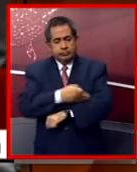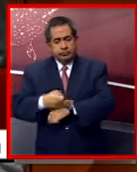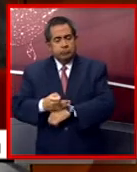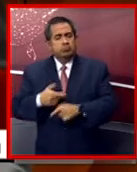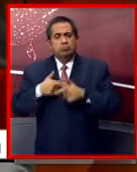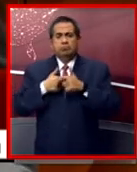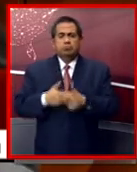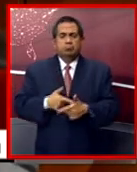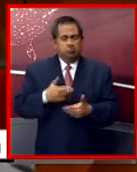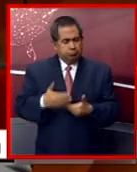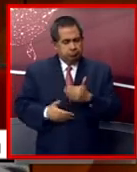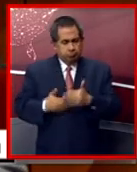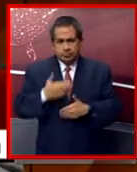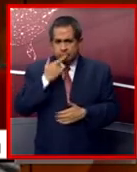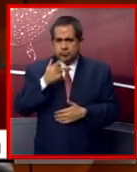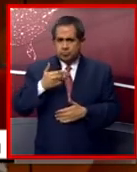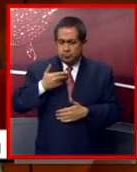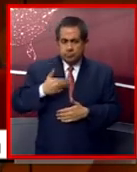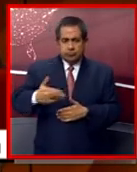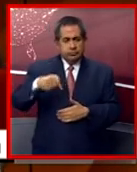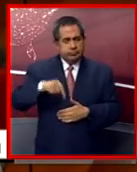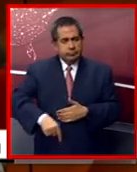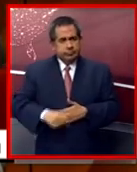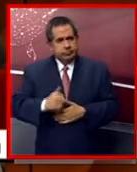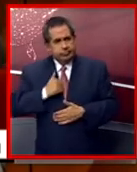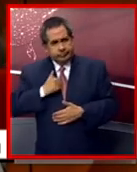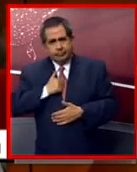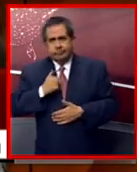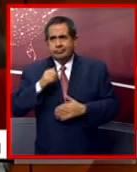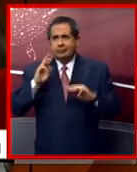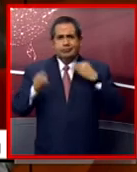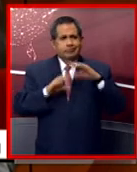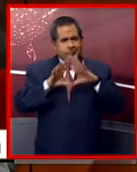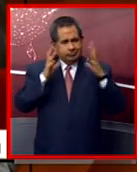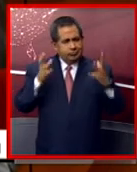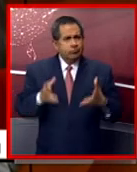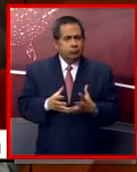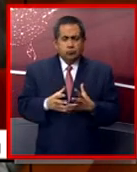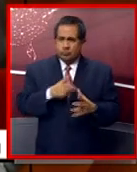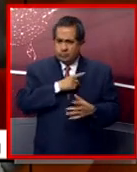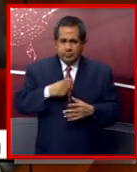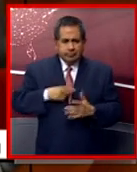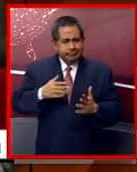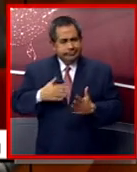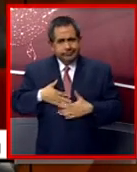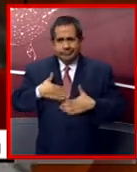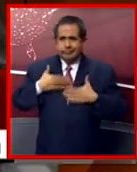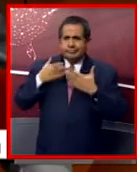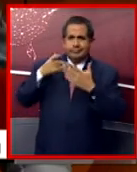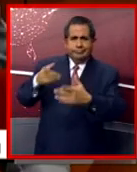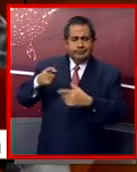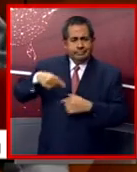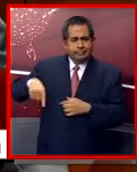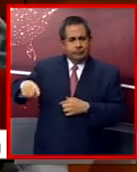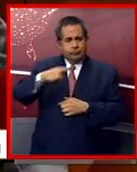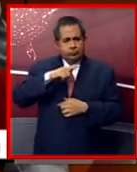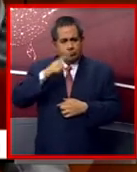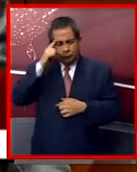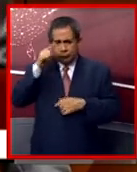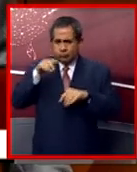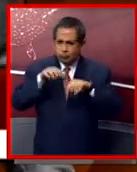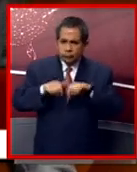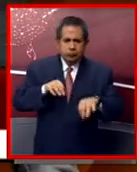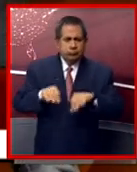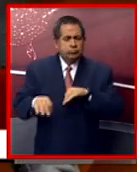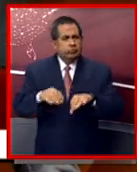sigan prosperando aquí en Canadá y en todo el mundo. Las familias han de tener confianza en sus puestos de empleo.